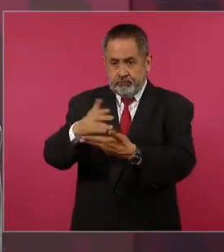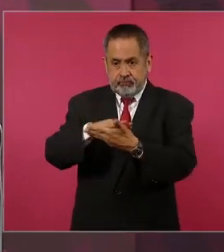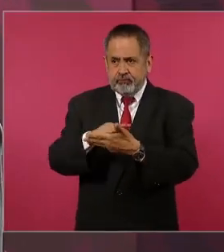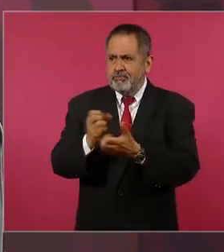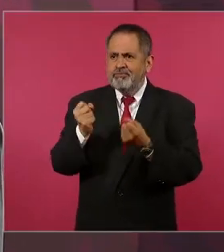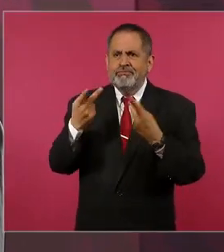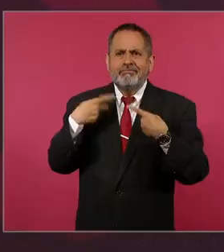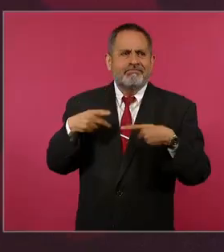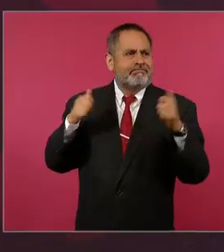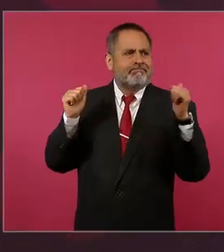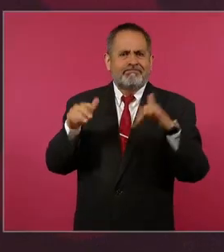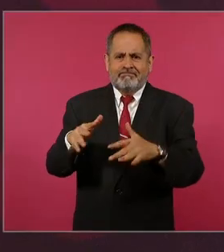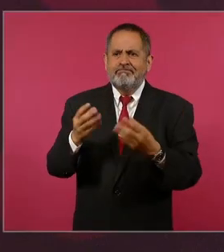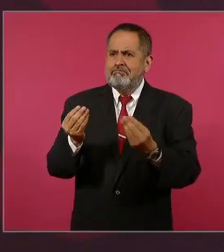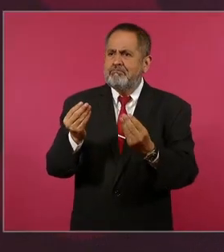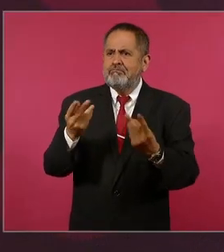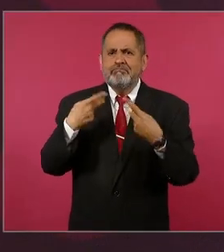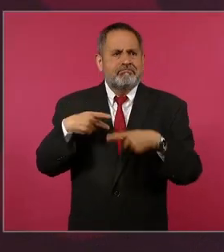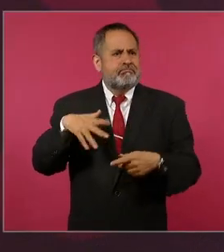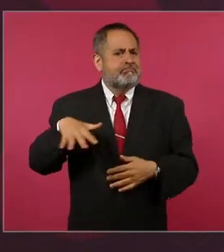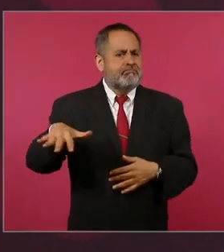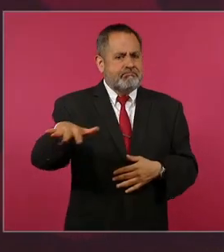gente,